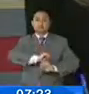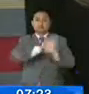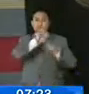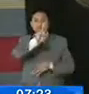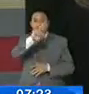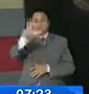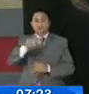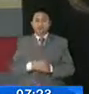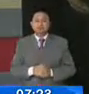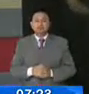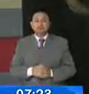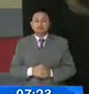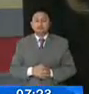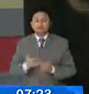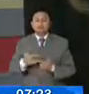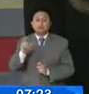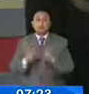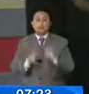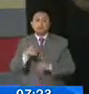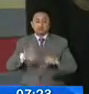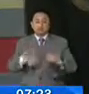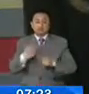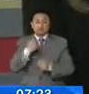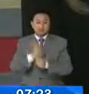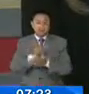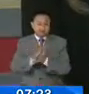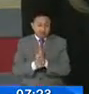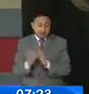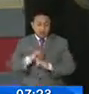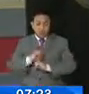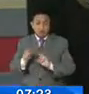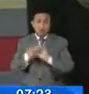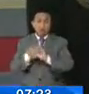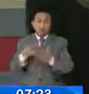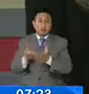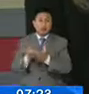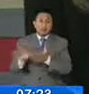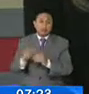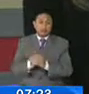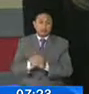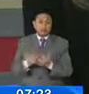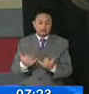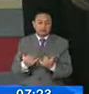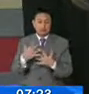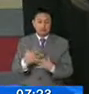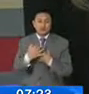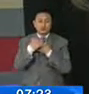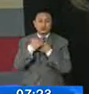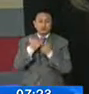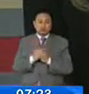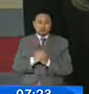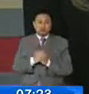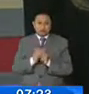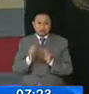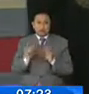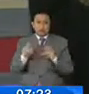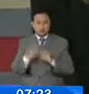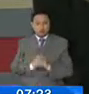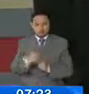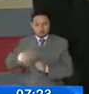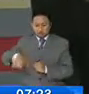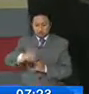23 minutos y para algunas personas que están desempleadas o que perdieron sus puestos de trabajo, la crisis se volvió una oportunidad. Muchas de